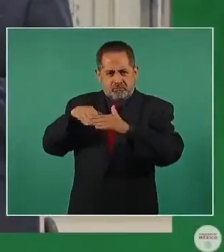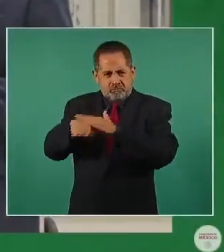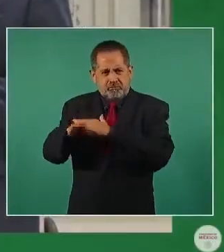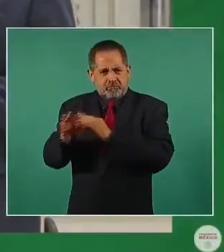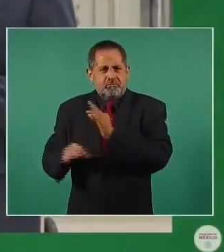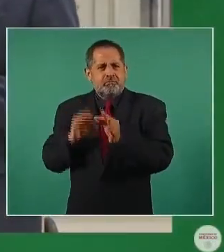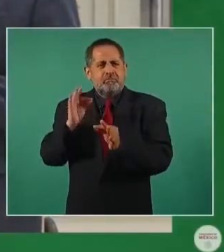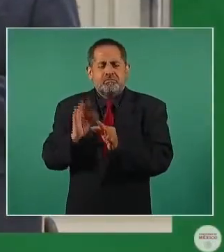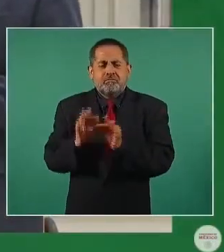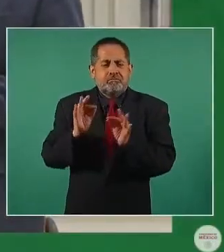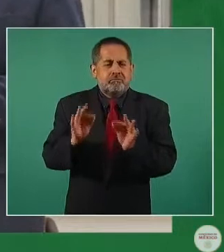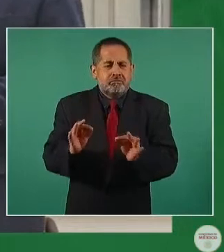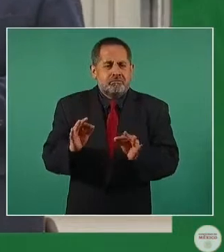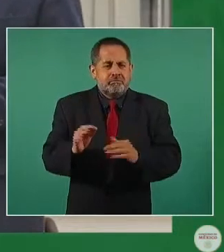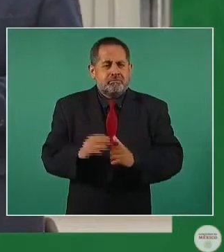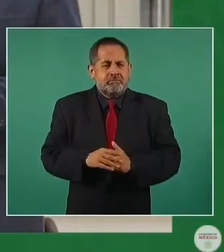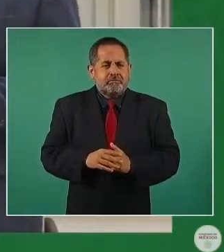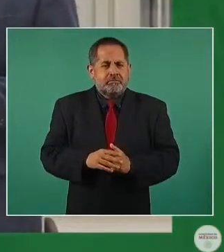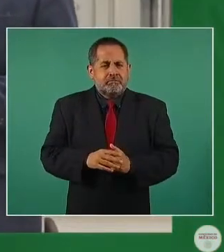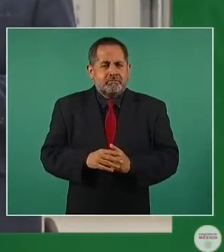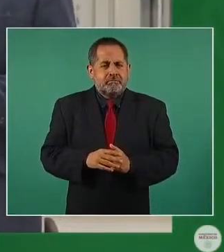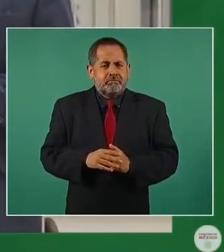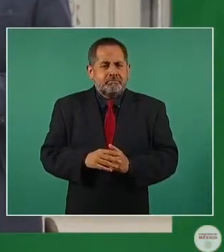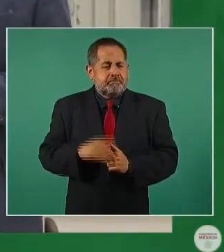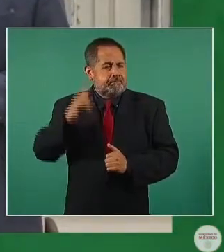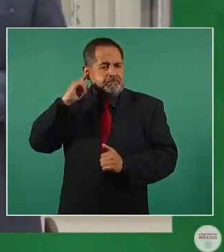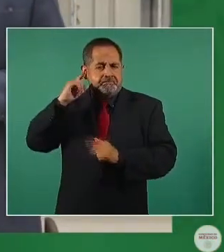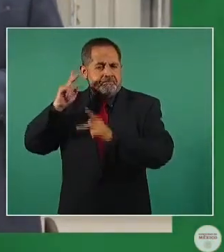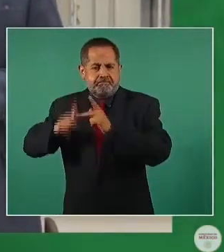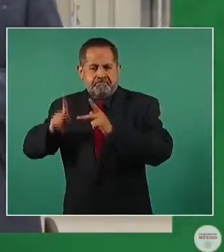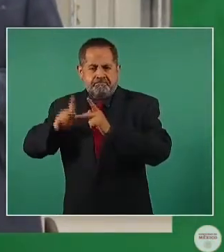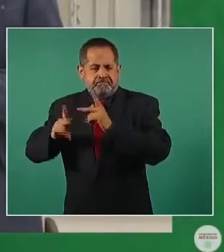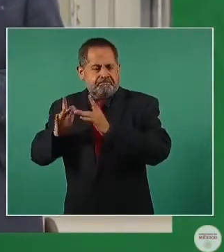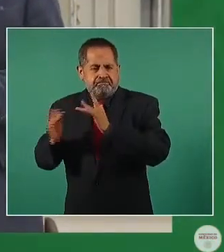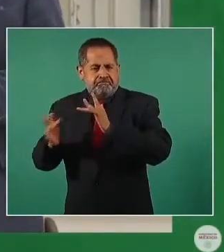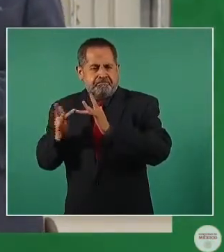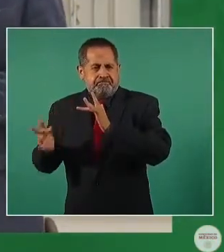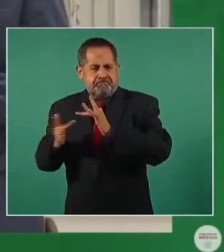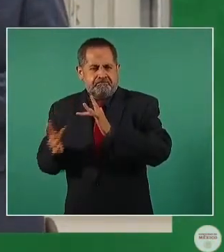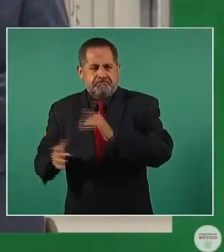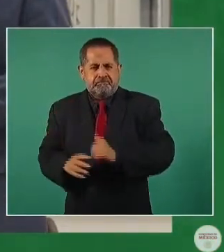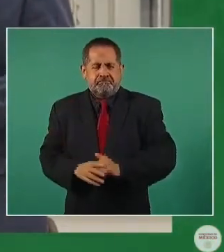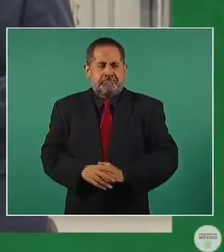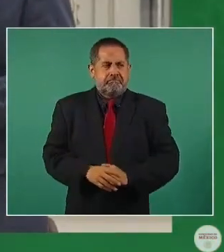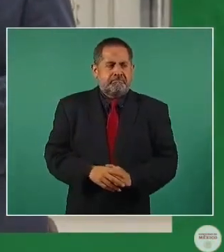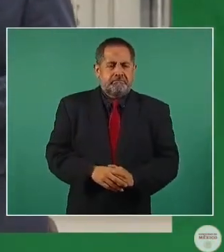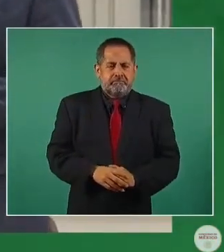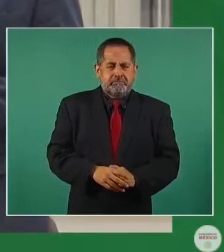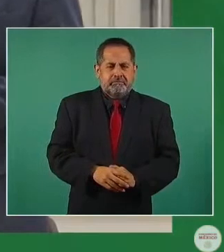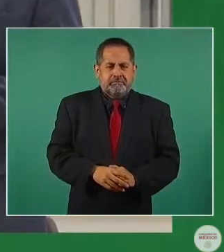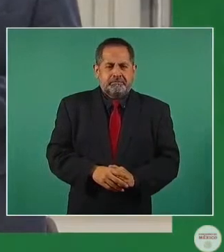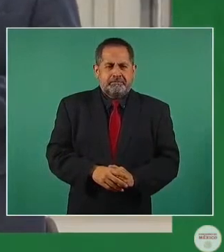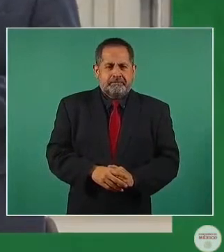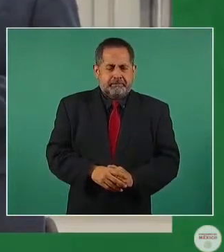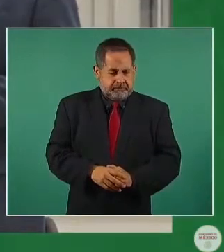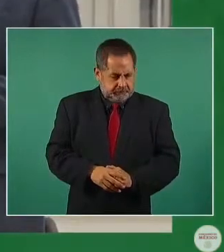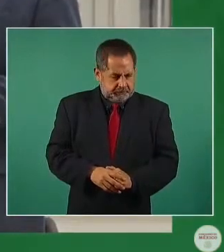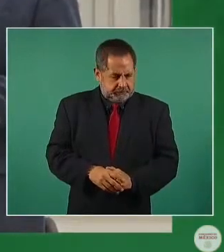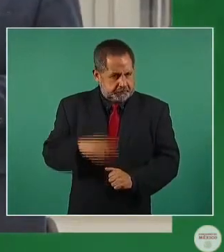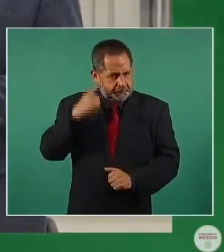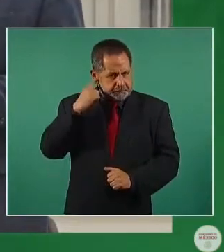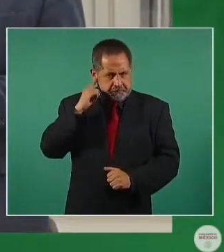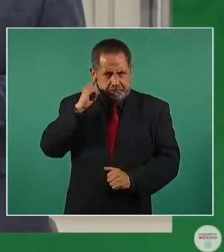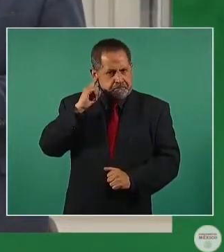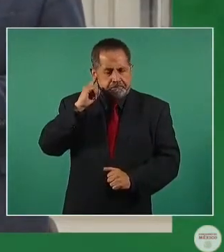porque las comunidades donde habitan en las comunidades,